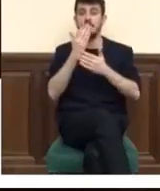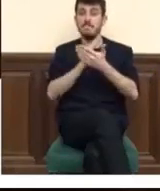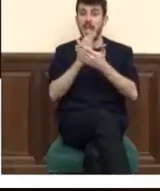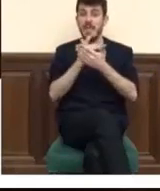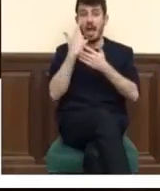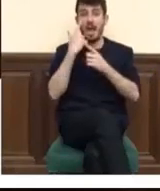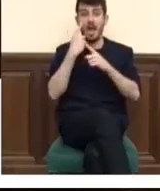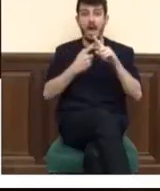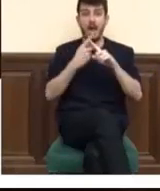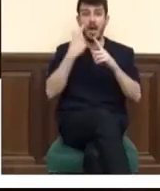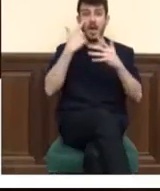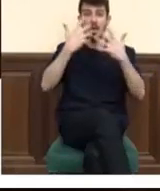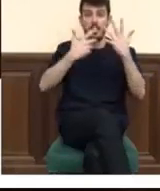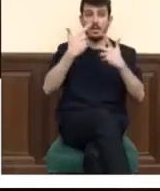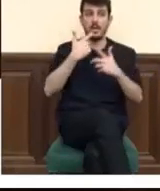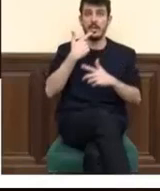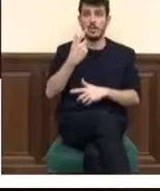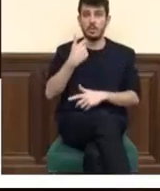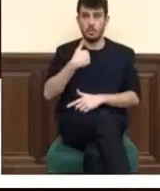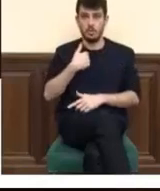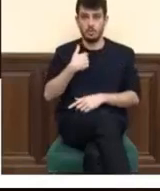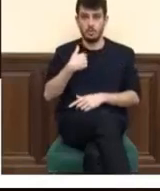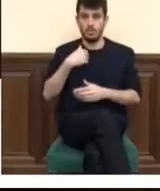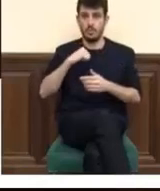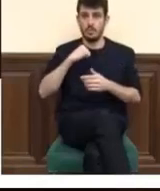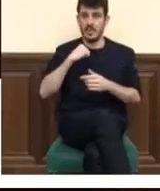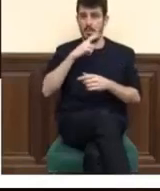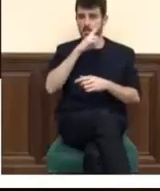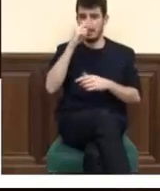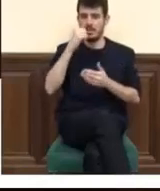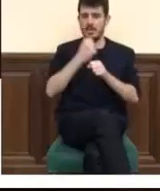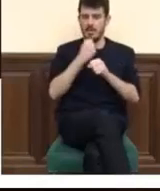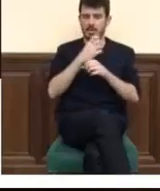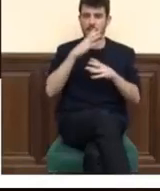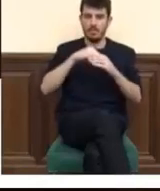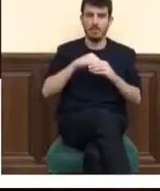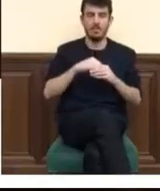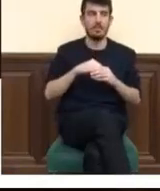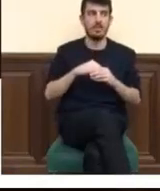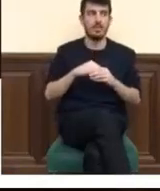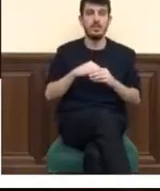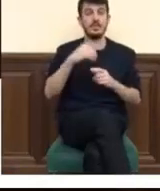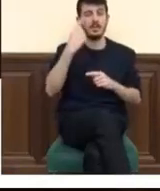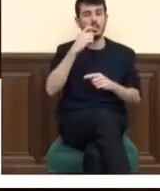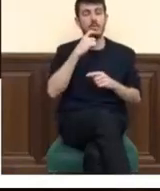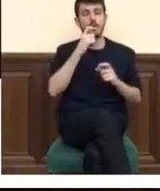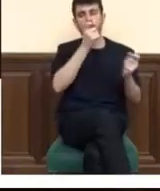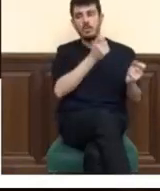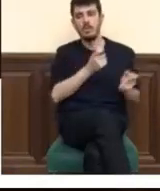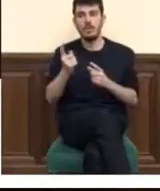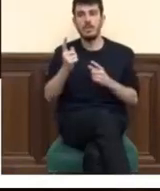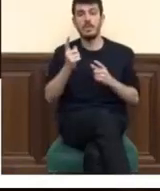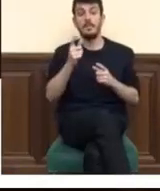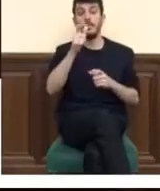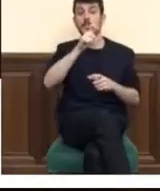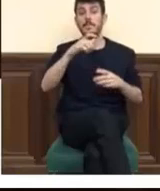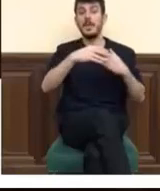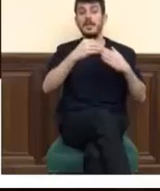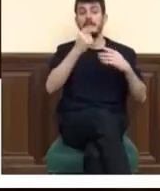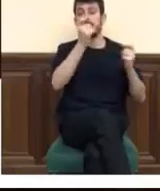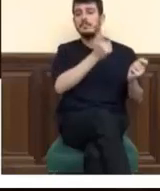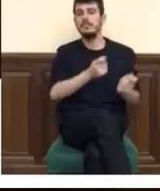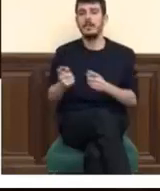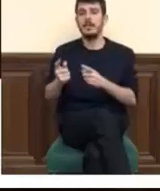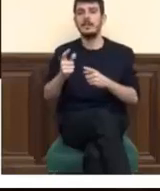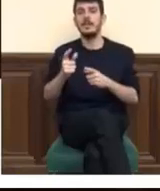espera quirúrgica? Y se lo digo yo, que he trabajado en un hospital madrileño. ¿Sabe cómo? Derivando a los pacientes a la